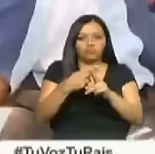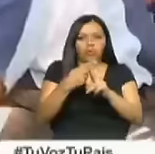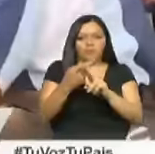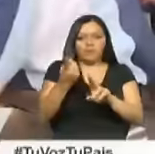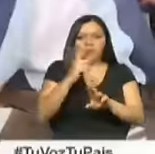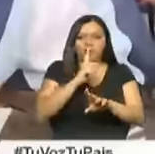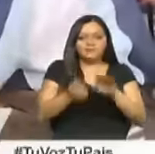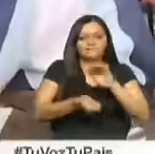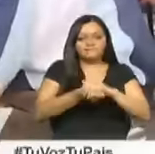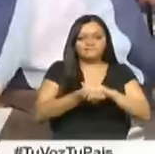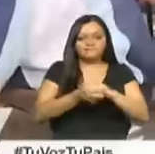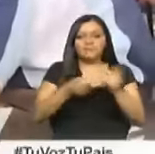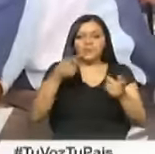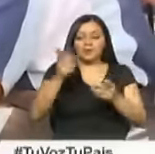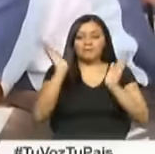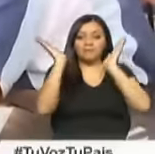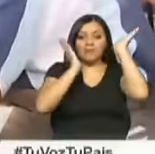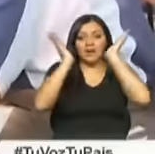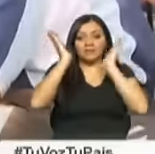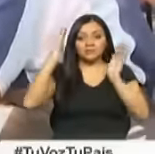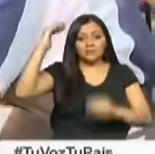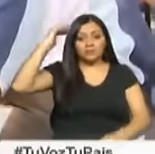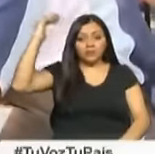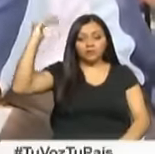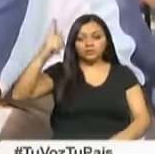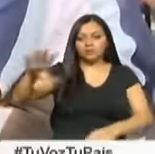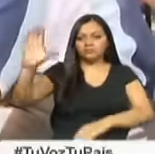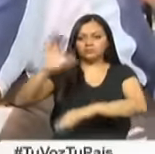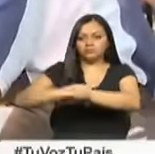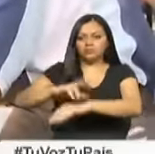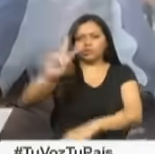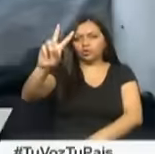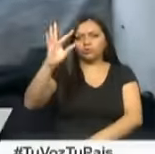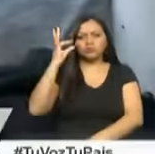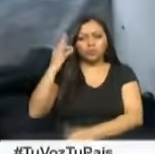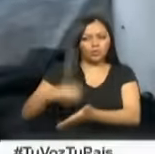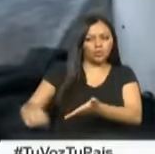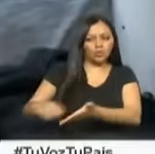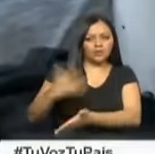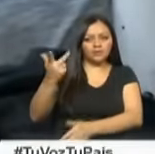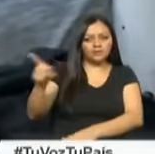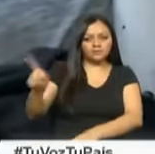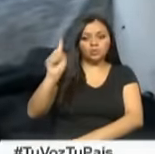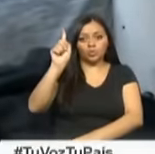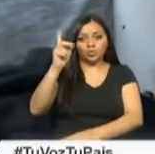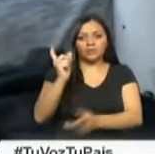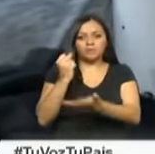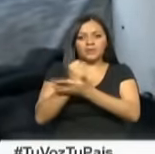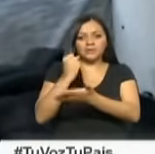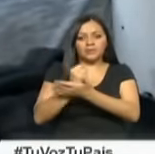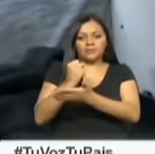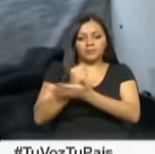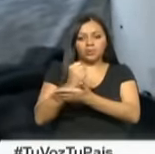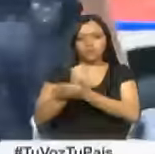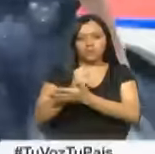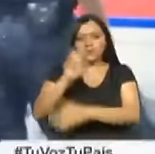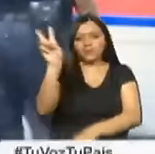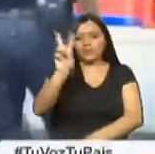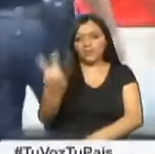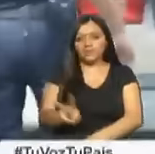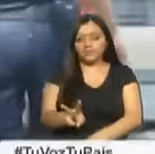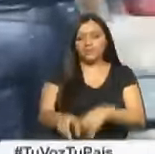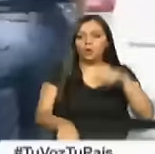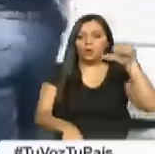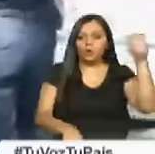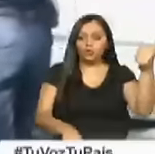La policía malasia detuvo en operativos diferentes a dos mujeres sospechosas, una con pasaporte vietnamita y otra con